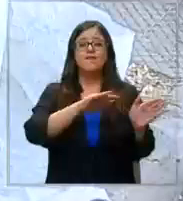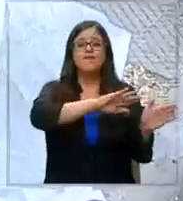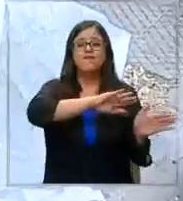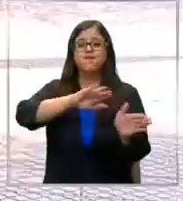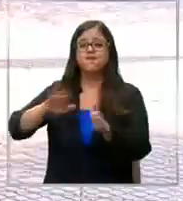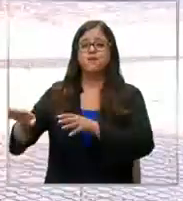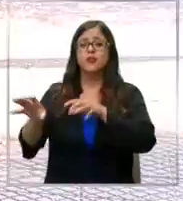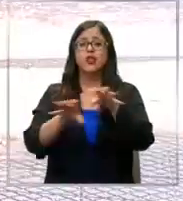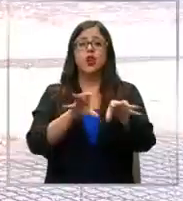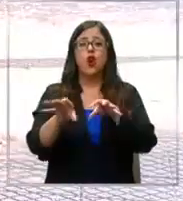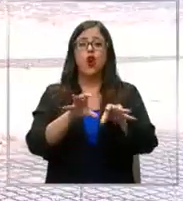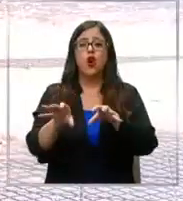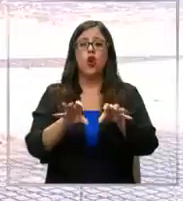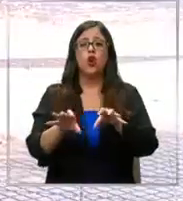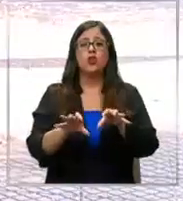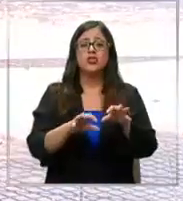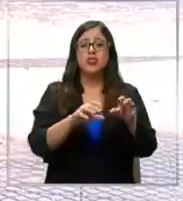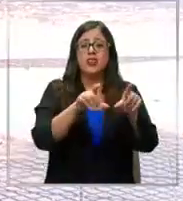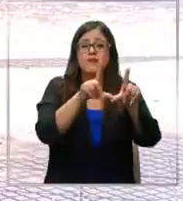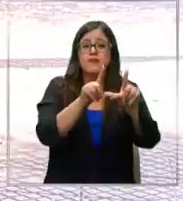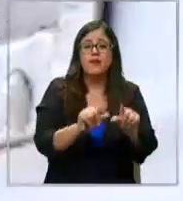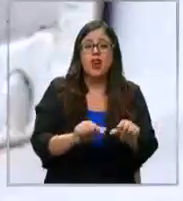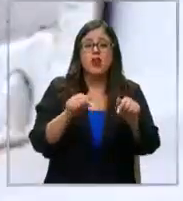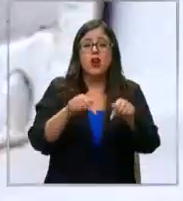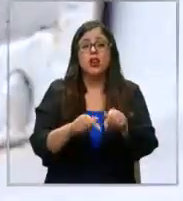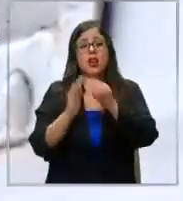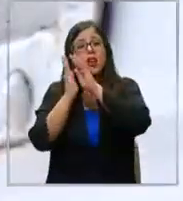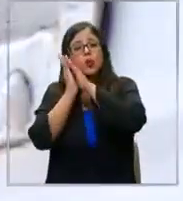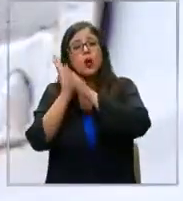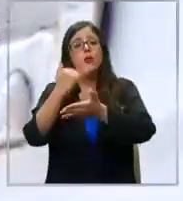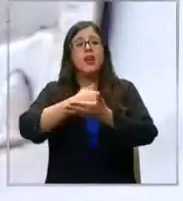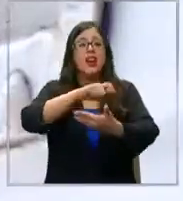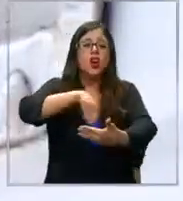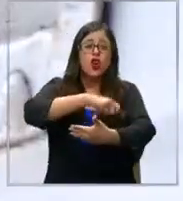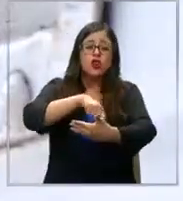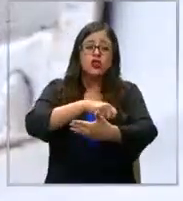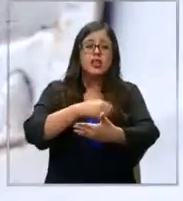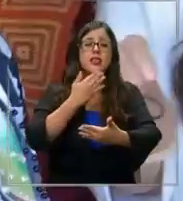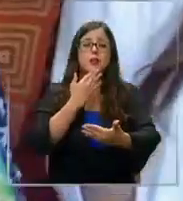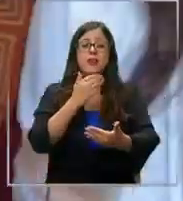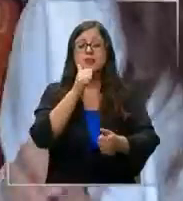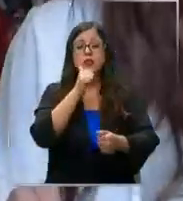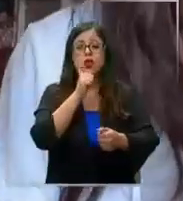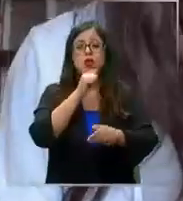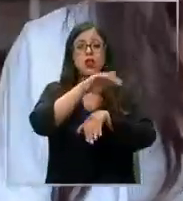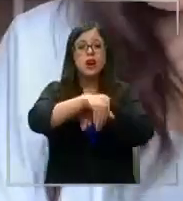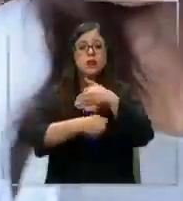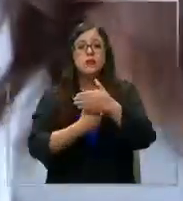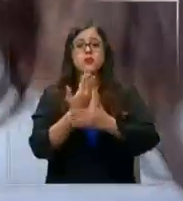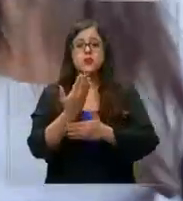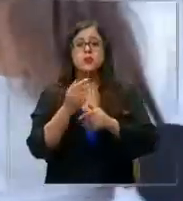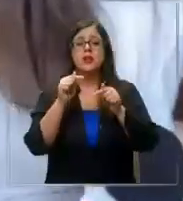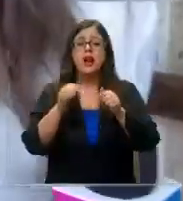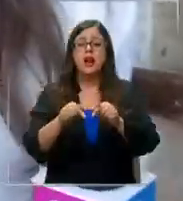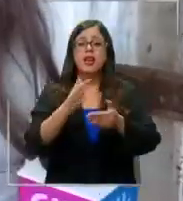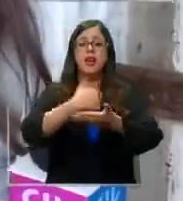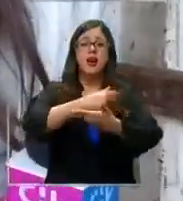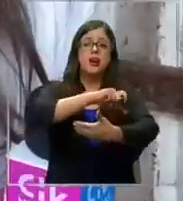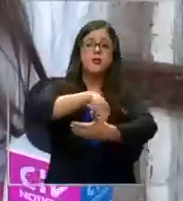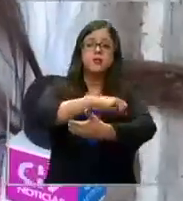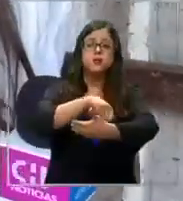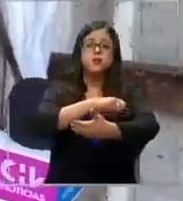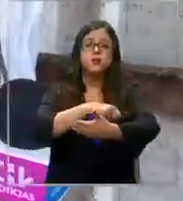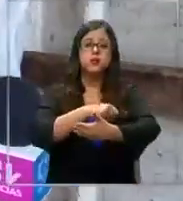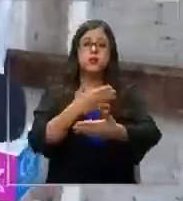pertenencias y llevarse consigo lo menos posible. Aquí duermen, cocinan y pasan las 24 horas. Empezamos a hacer la comida en